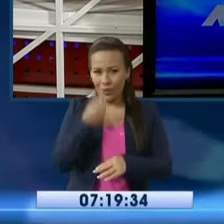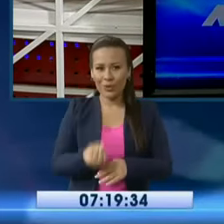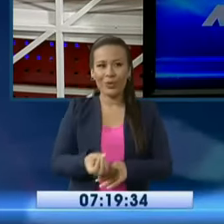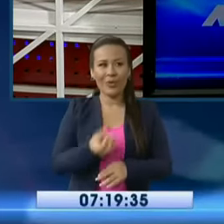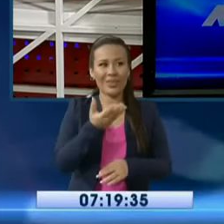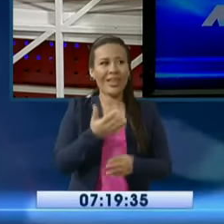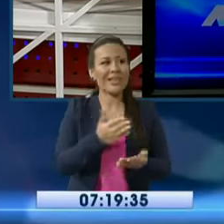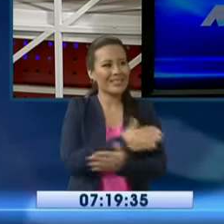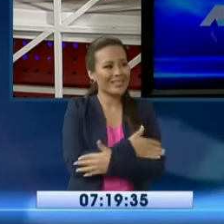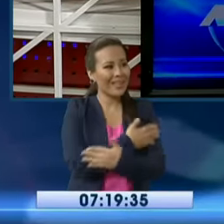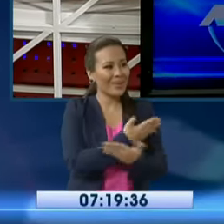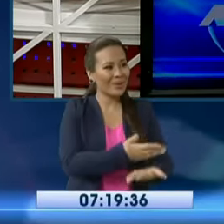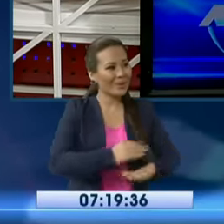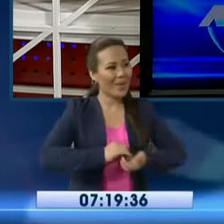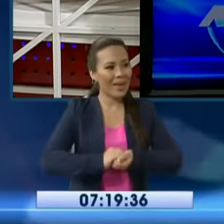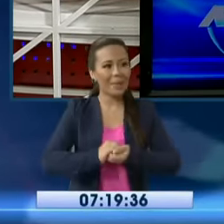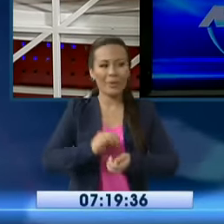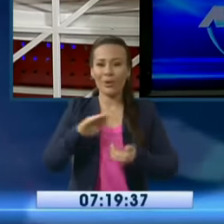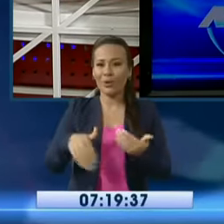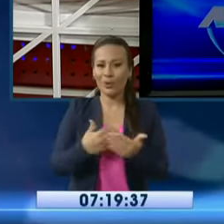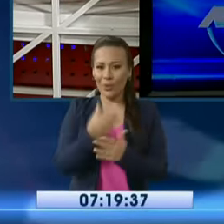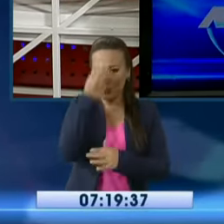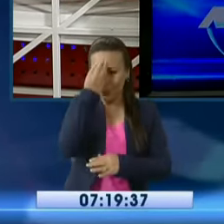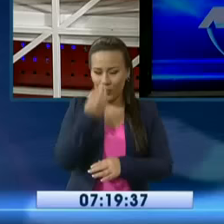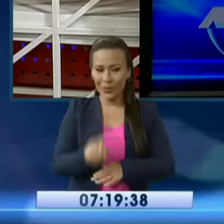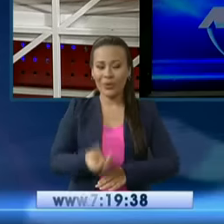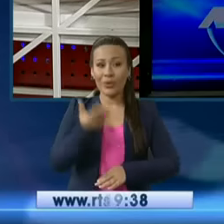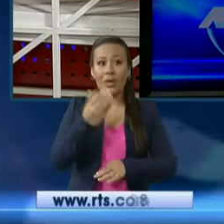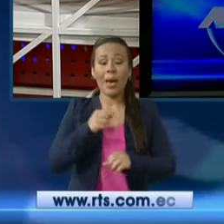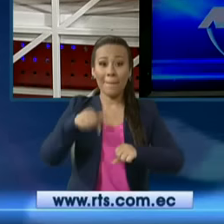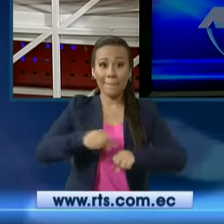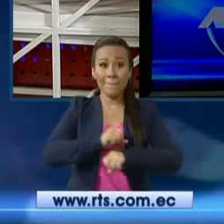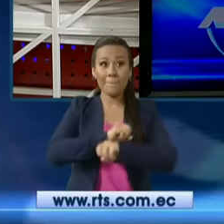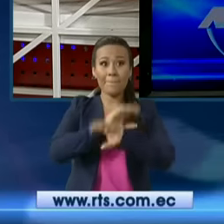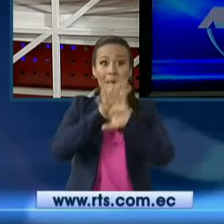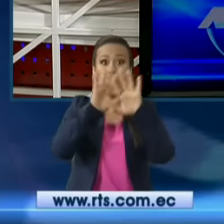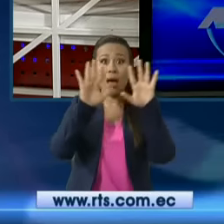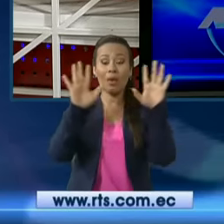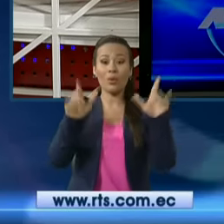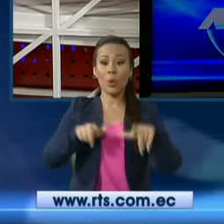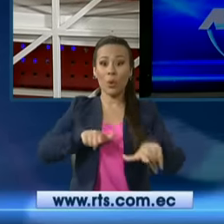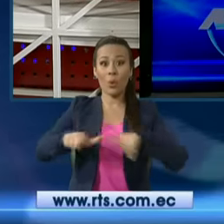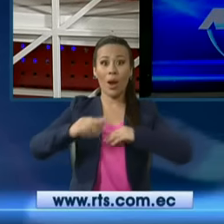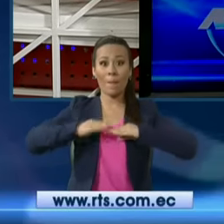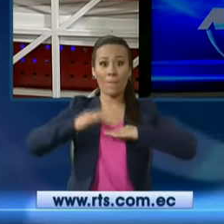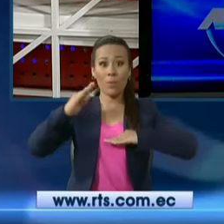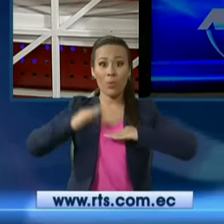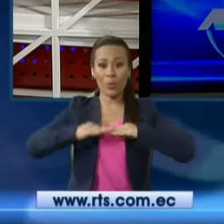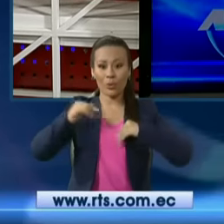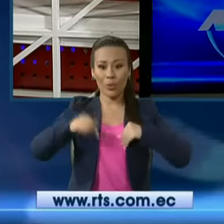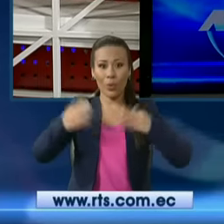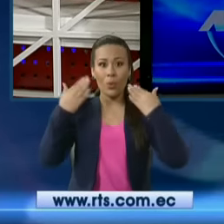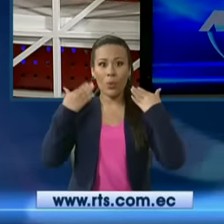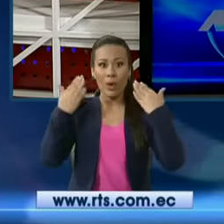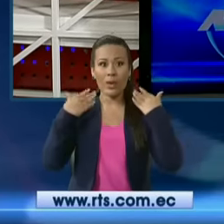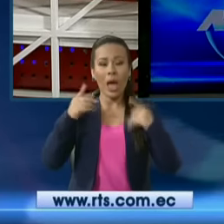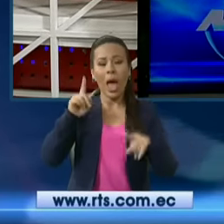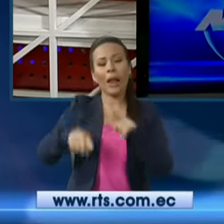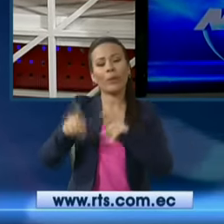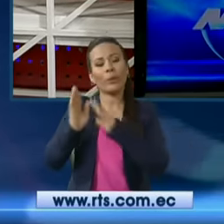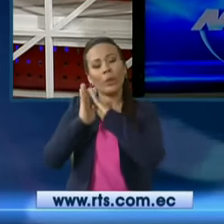Hugo, Luisa y amigos televidentes. Muy buenos días. Madrugada movida en el puerto principal. Si bien unos duermen,